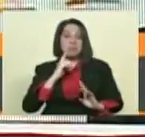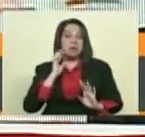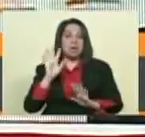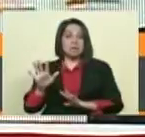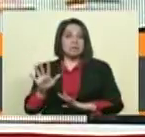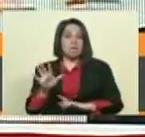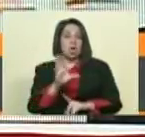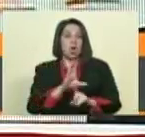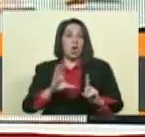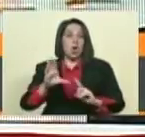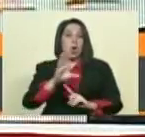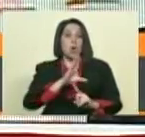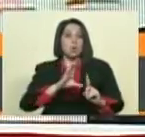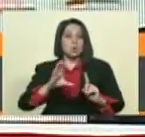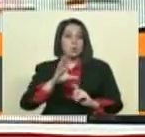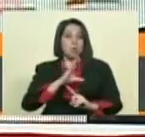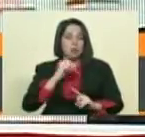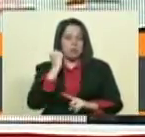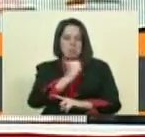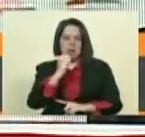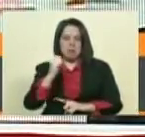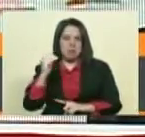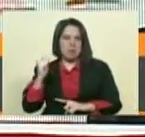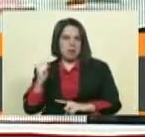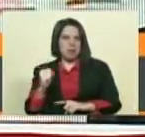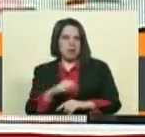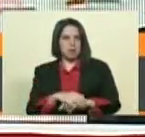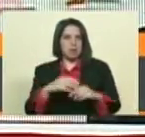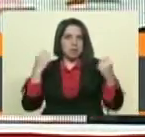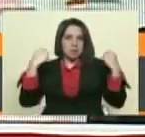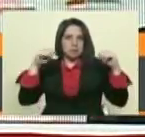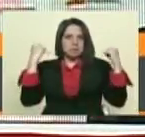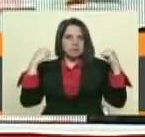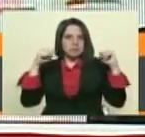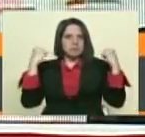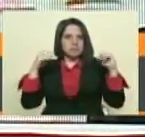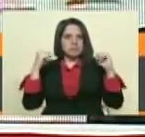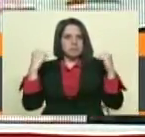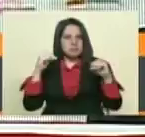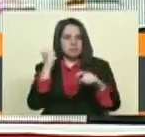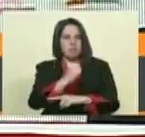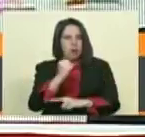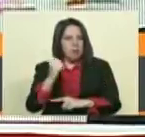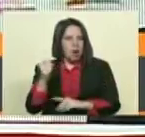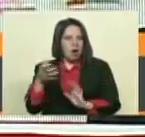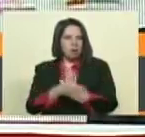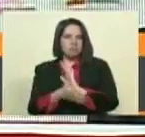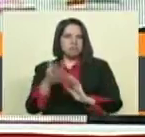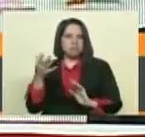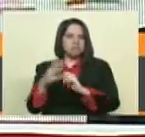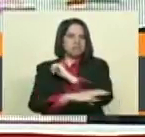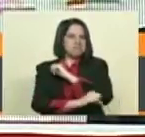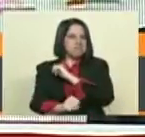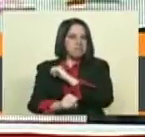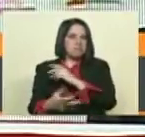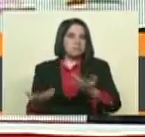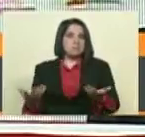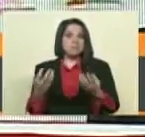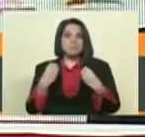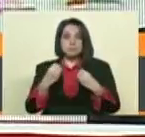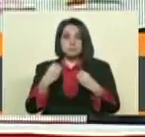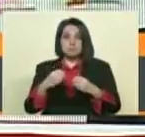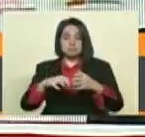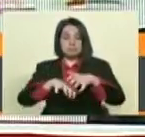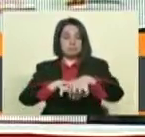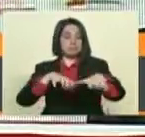las costumbres de la criminalidad, la práctica de la criminalidad, ¿no? Con la cultura de